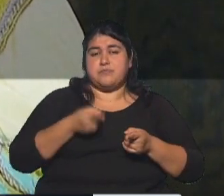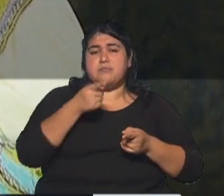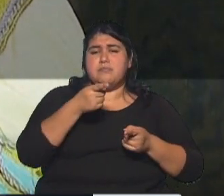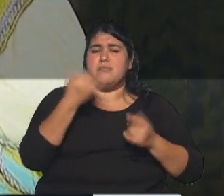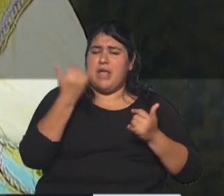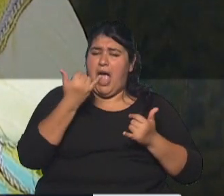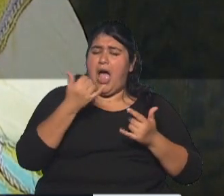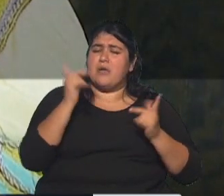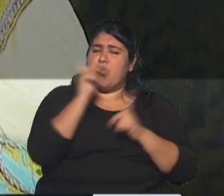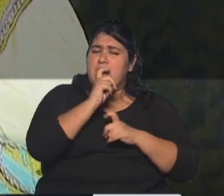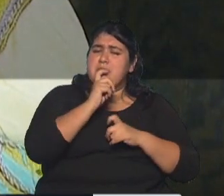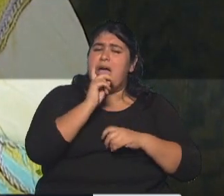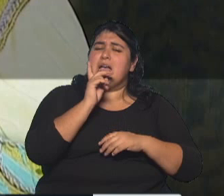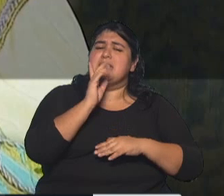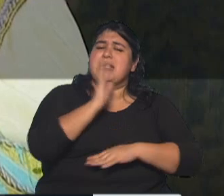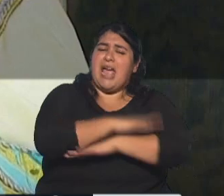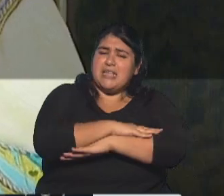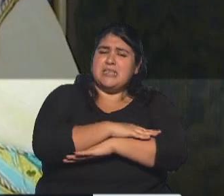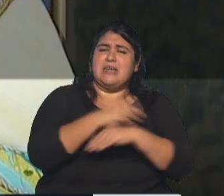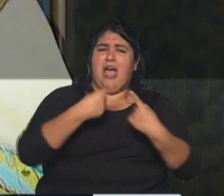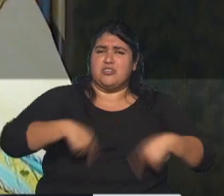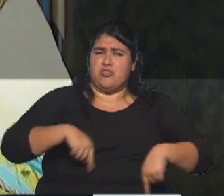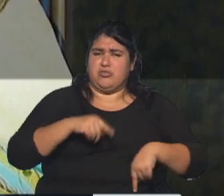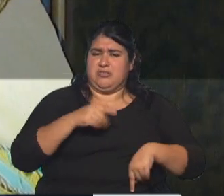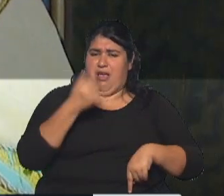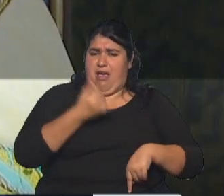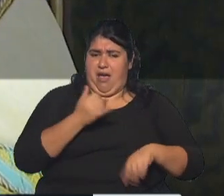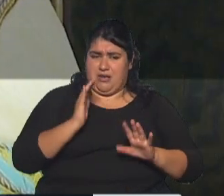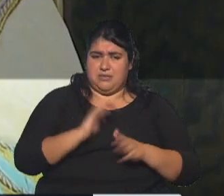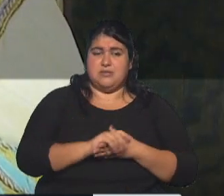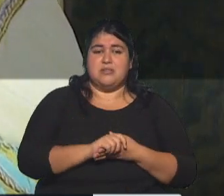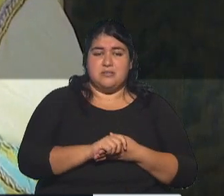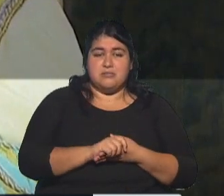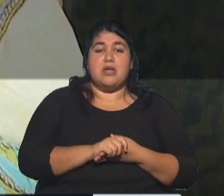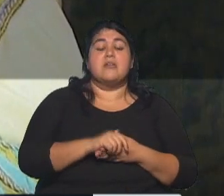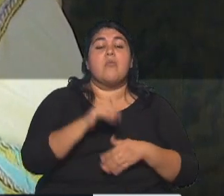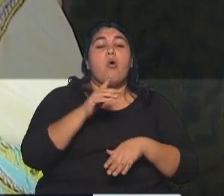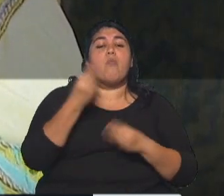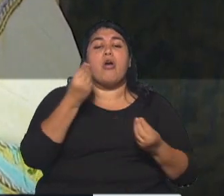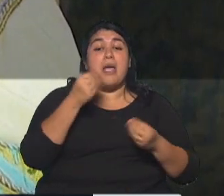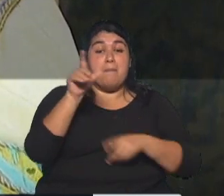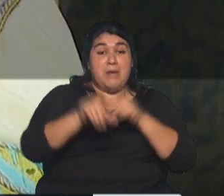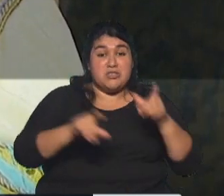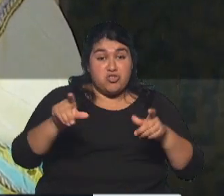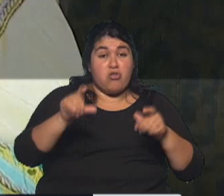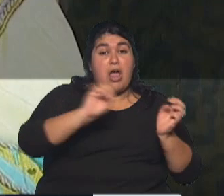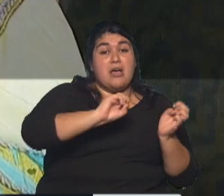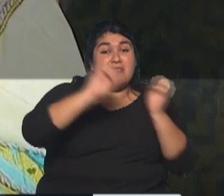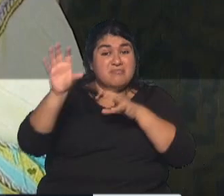why there are such serious ethical questions about sending asylum seekers